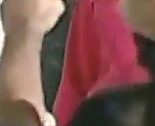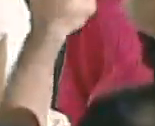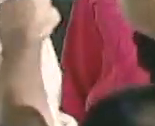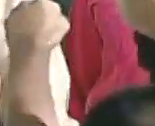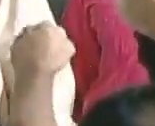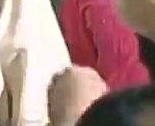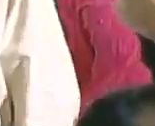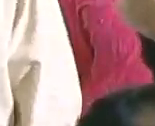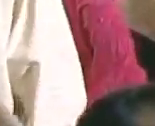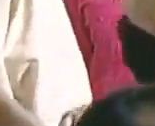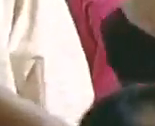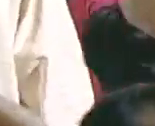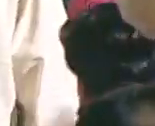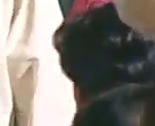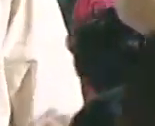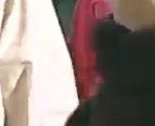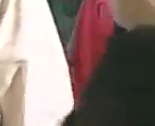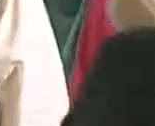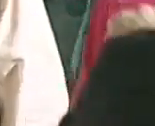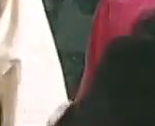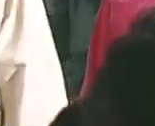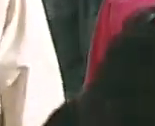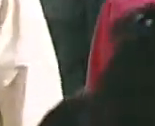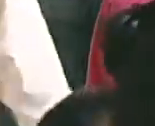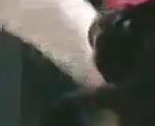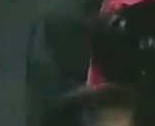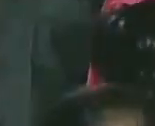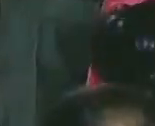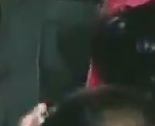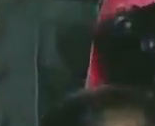petrolera, gasífera y petroquímica.